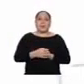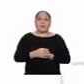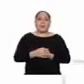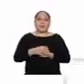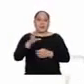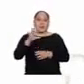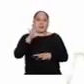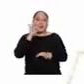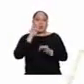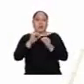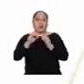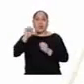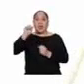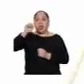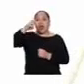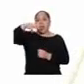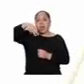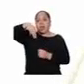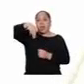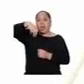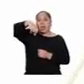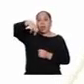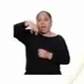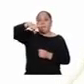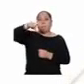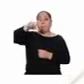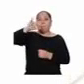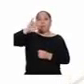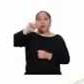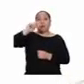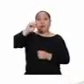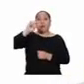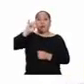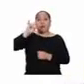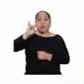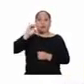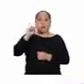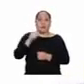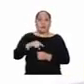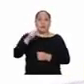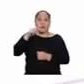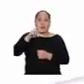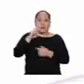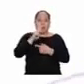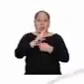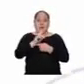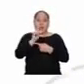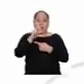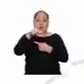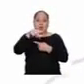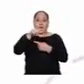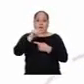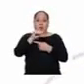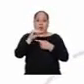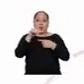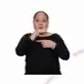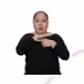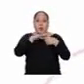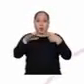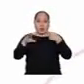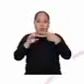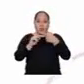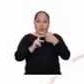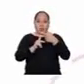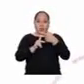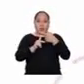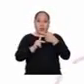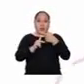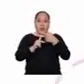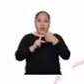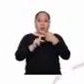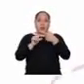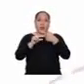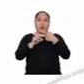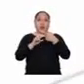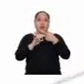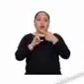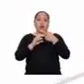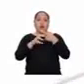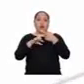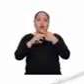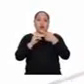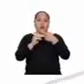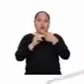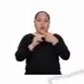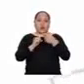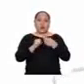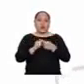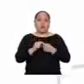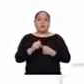amplitud. Y lo hacemos dividiendo el rango entre la cantidad de grupos o intervalos. Es